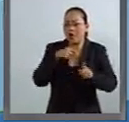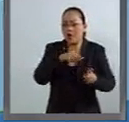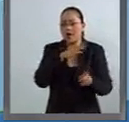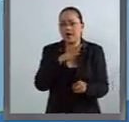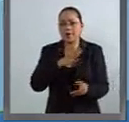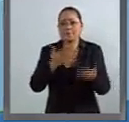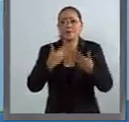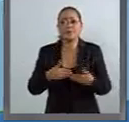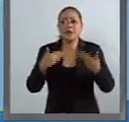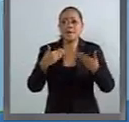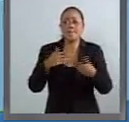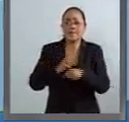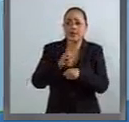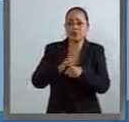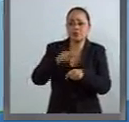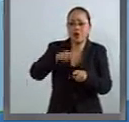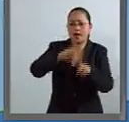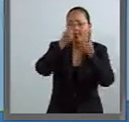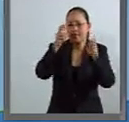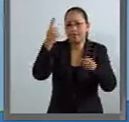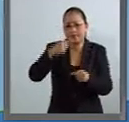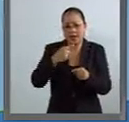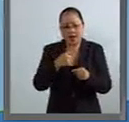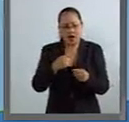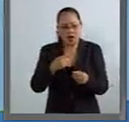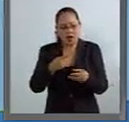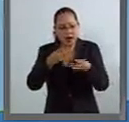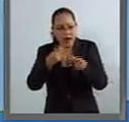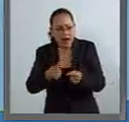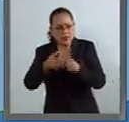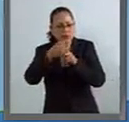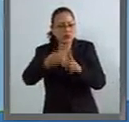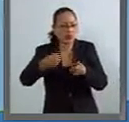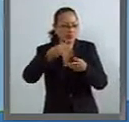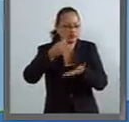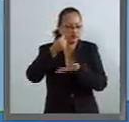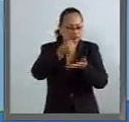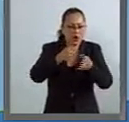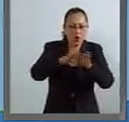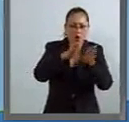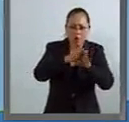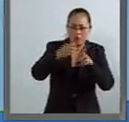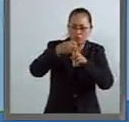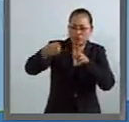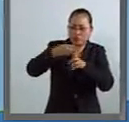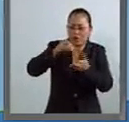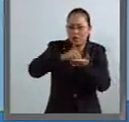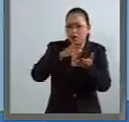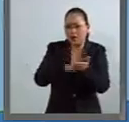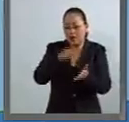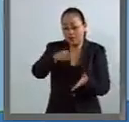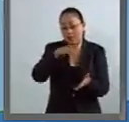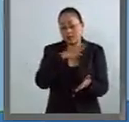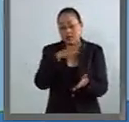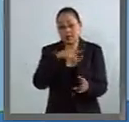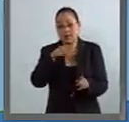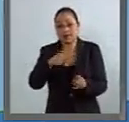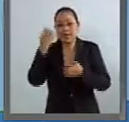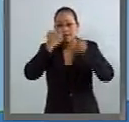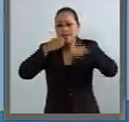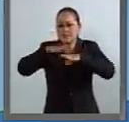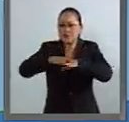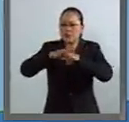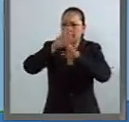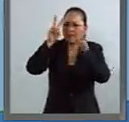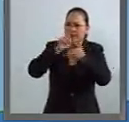la integración de apartados para la rendición de cuentas, una programación que contiene un análisis legislativo, es